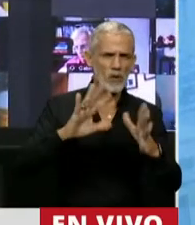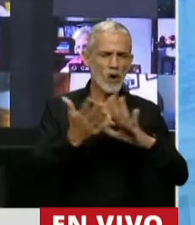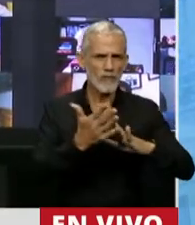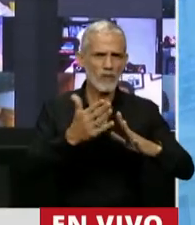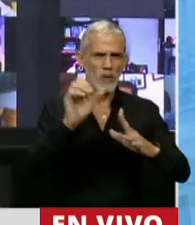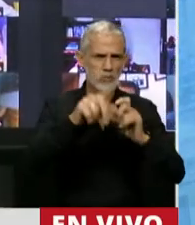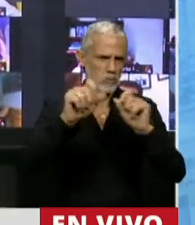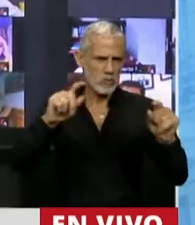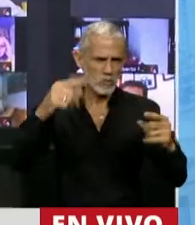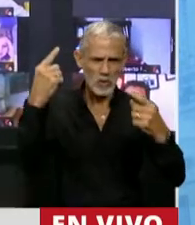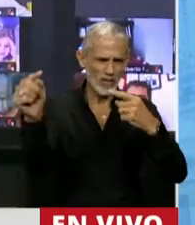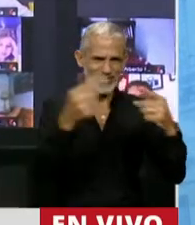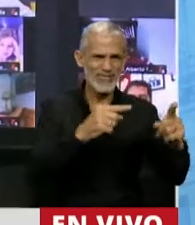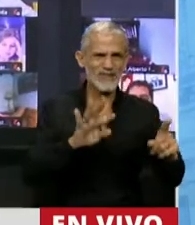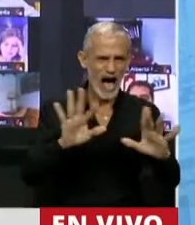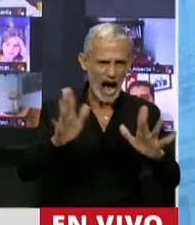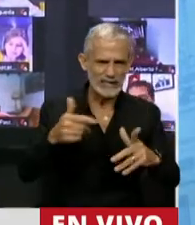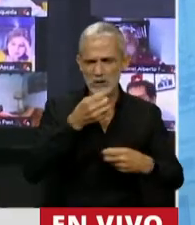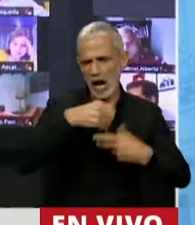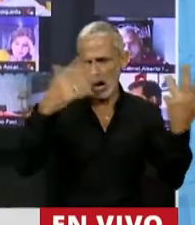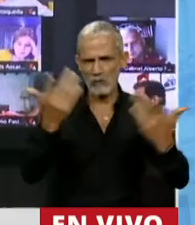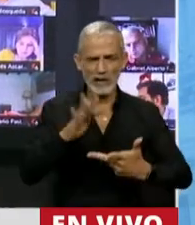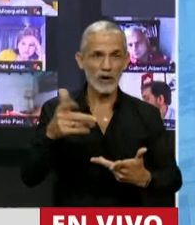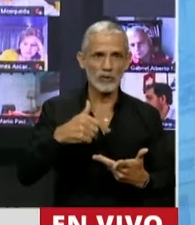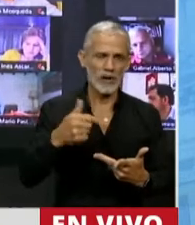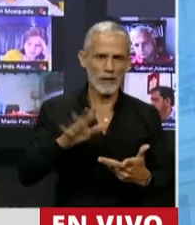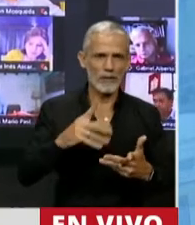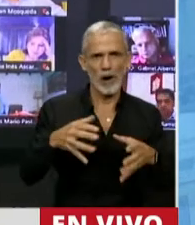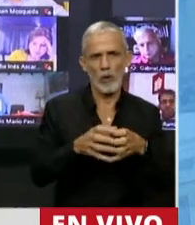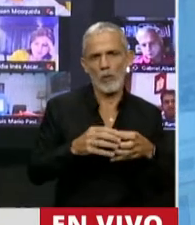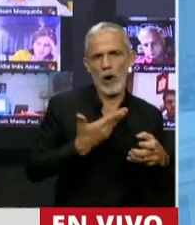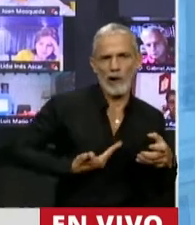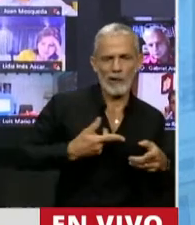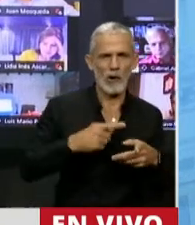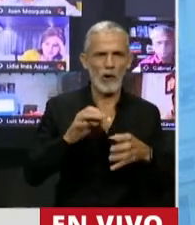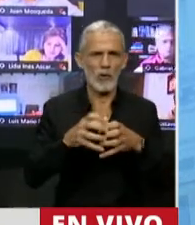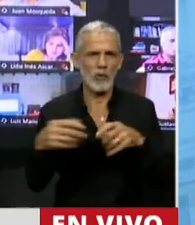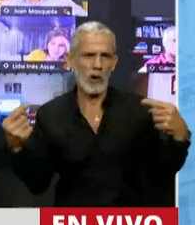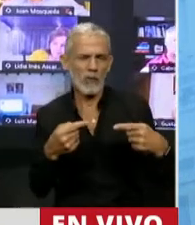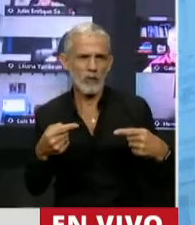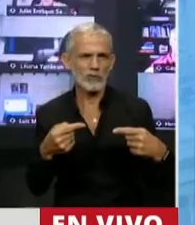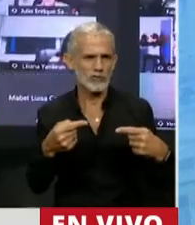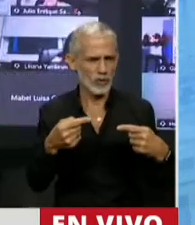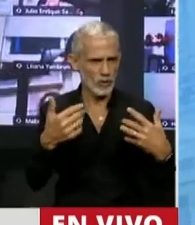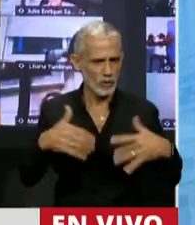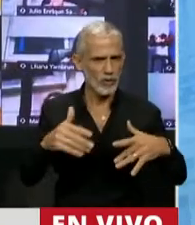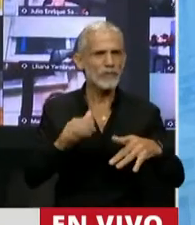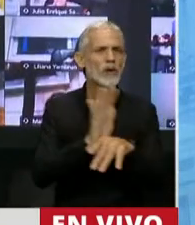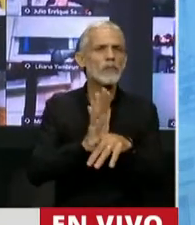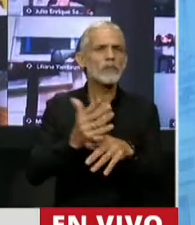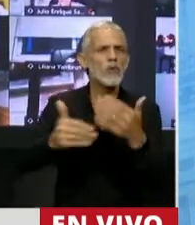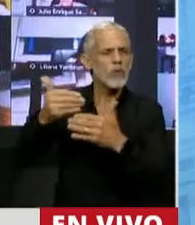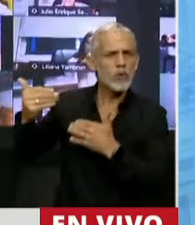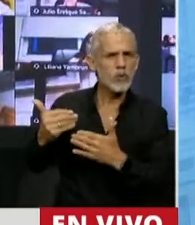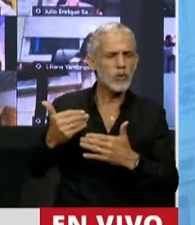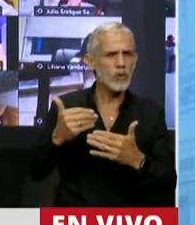reformismo. No podemos acompañar cualquier cosa porque estamos en el oficialismo o en la oposición, porque es un enorme retroceso